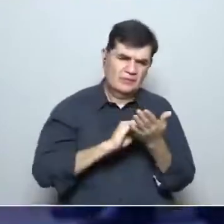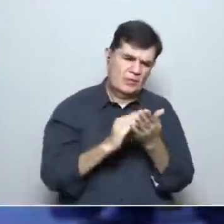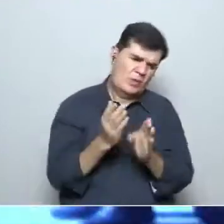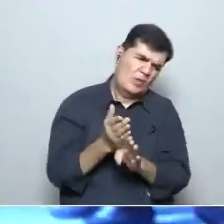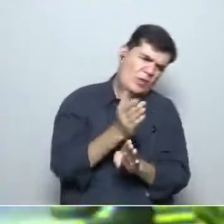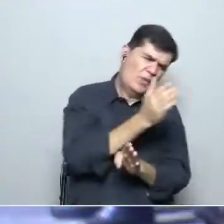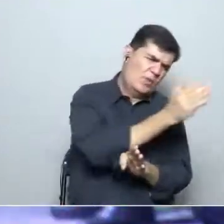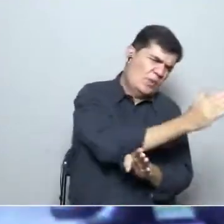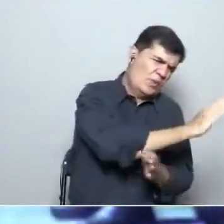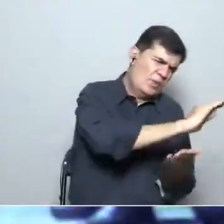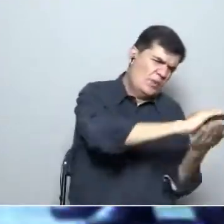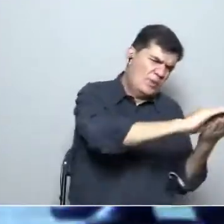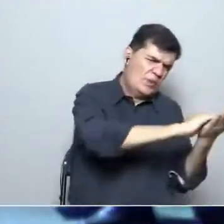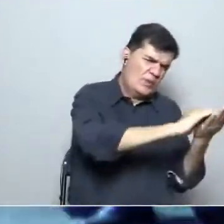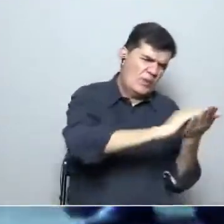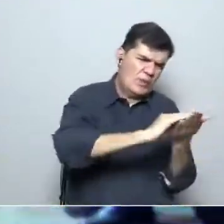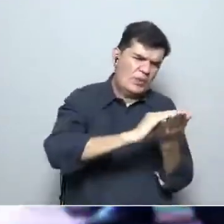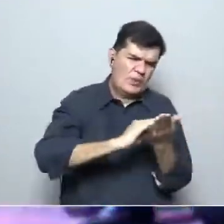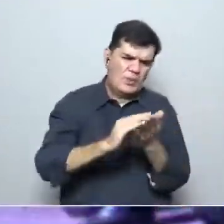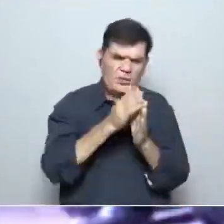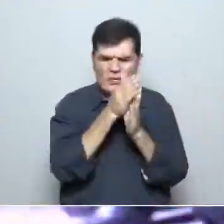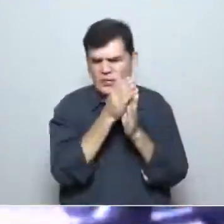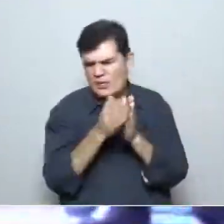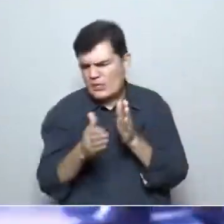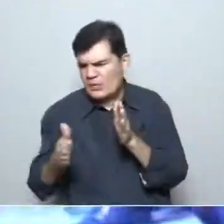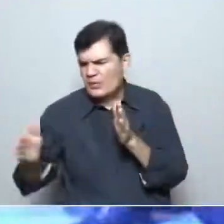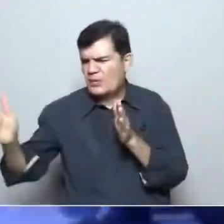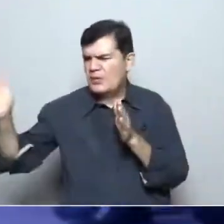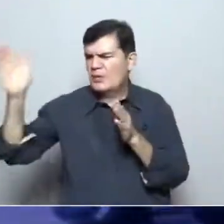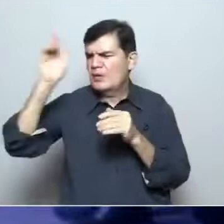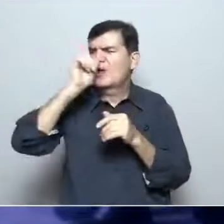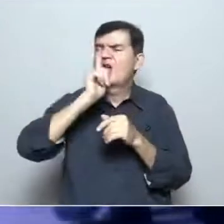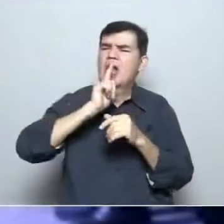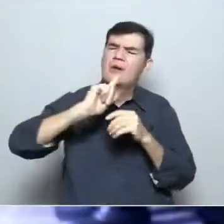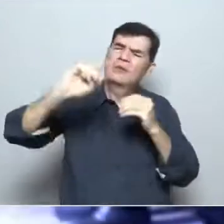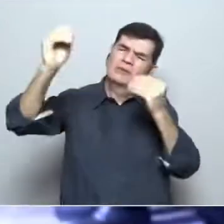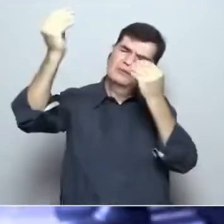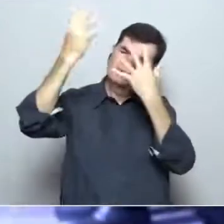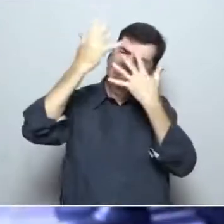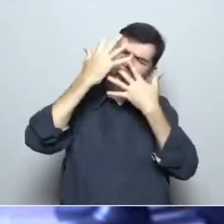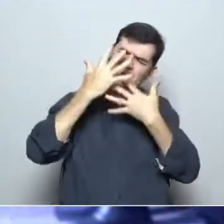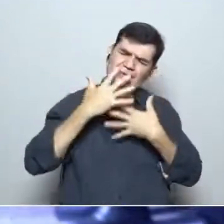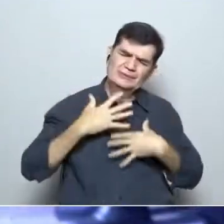Borraste el pasado, hoy vivo en la